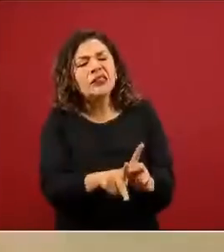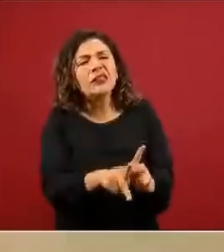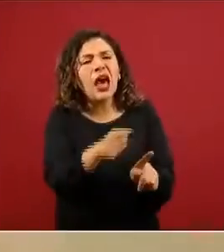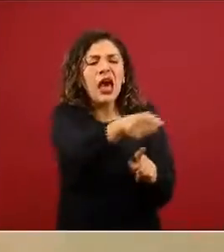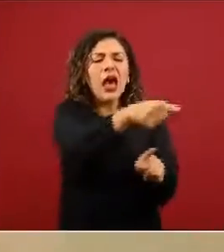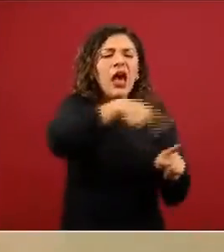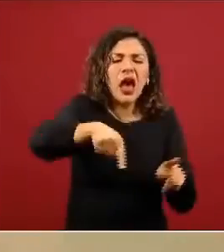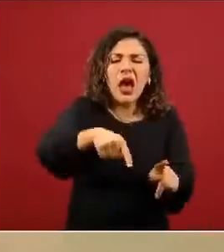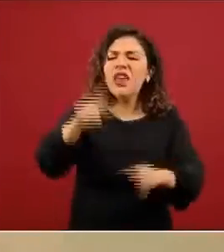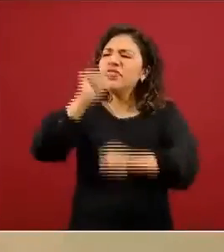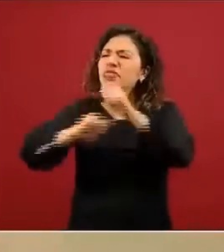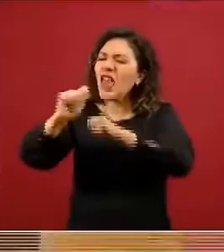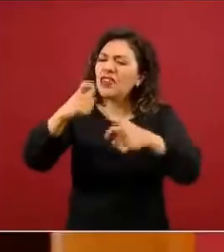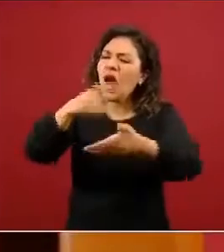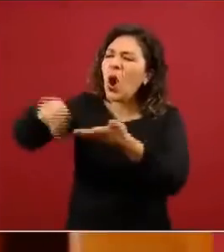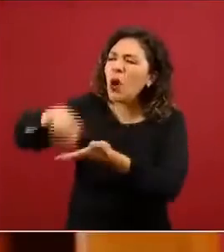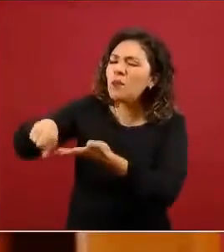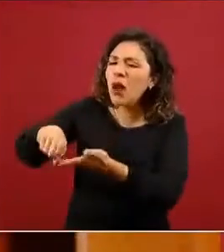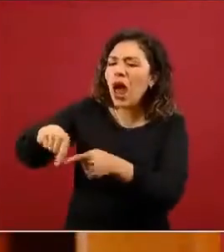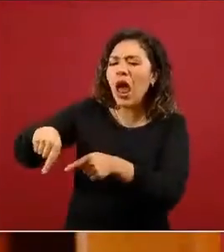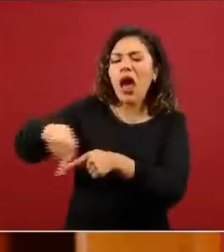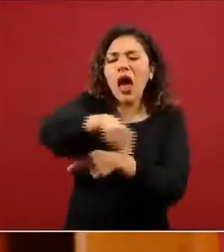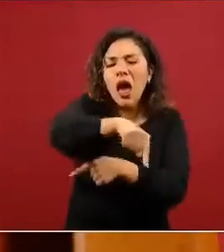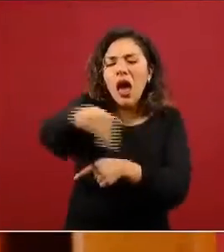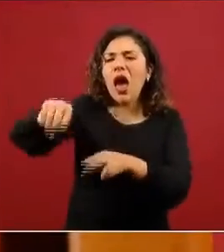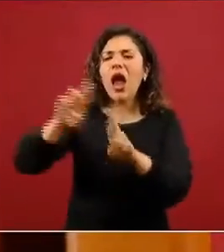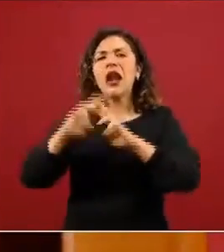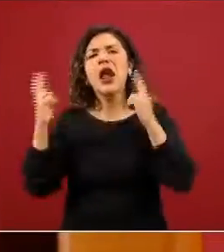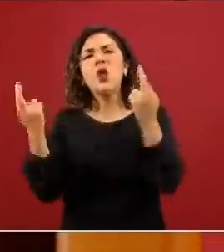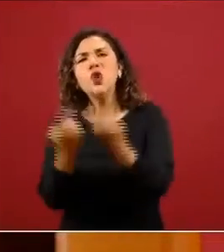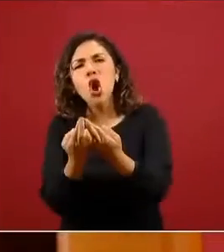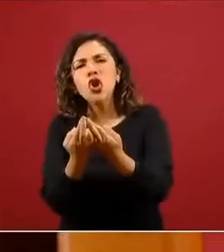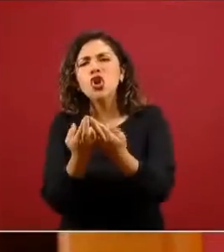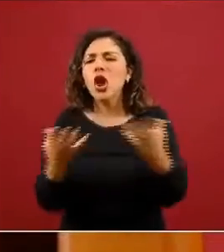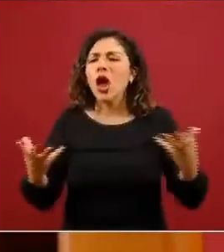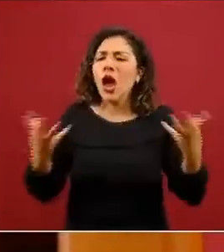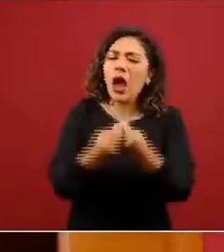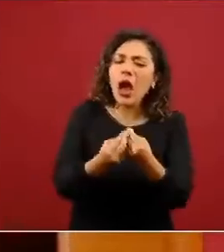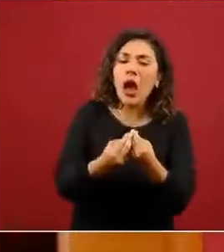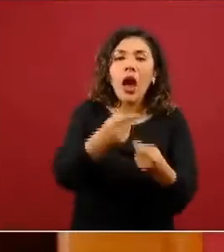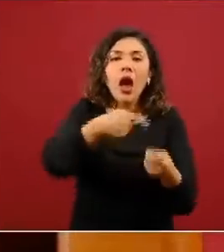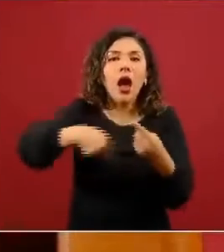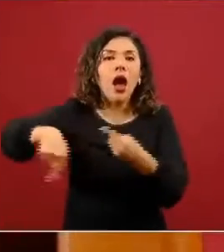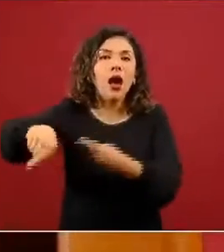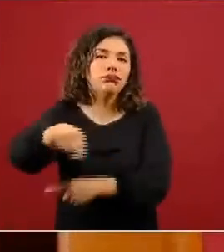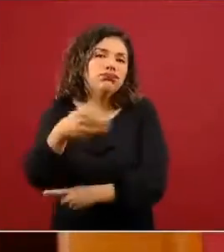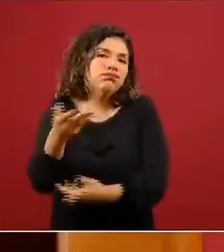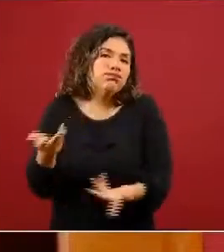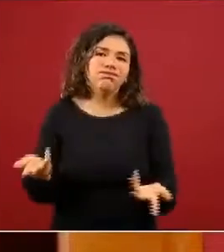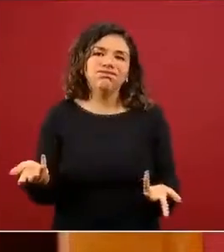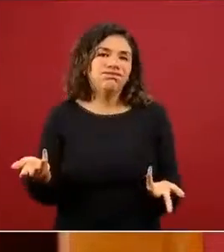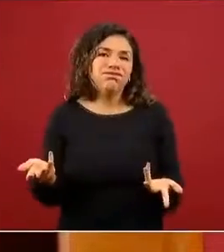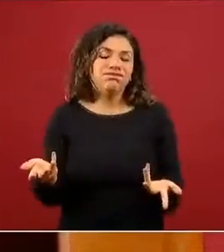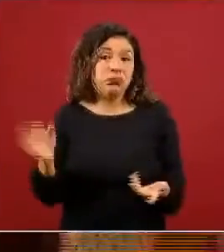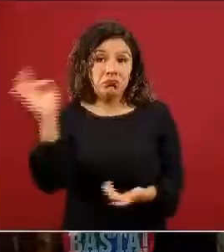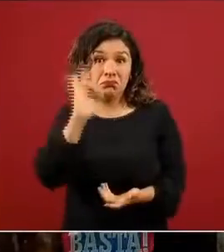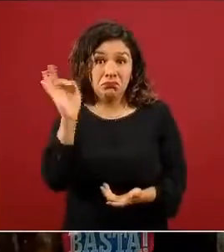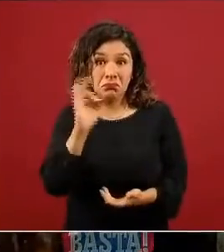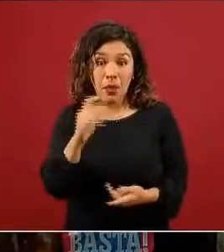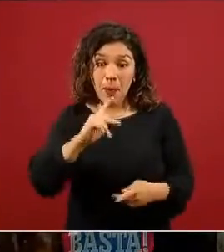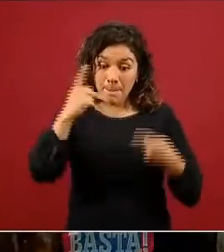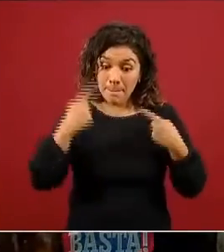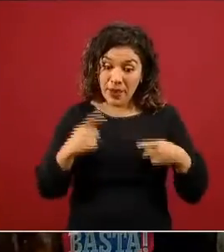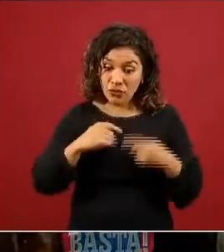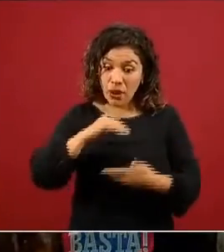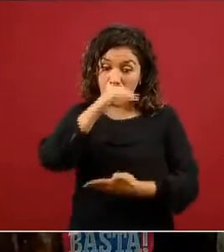después vayan a un comercio y después se reúnan con otros conocidos, etcétera. Es decir, entre menos sea